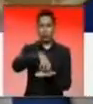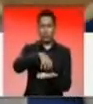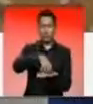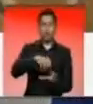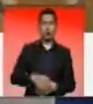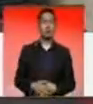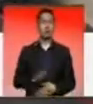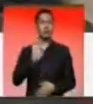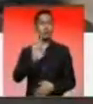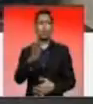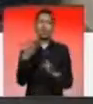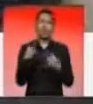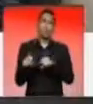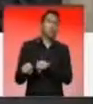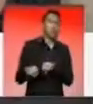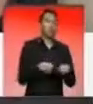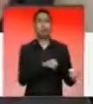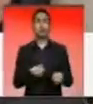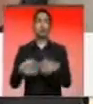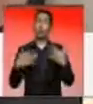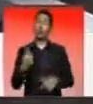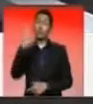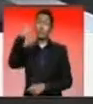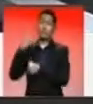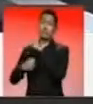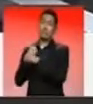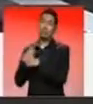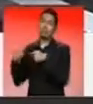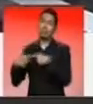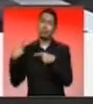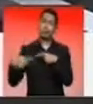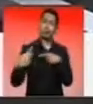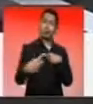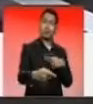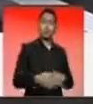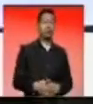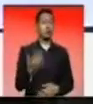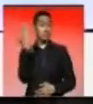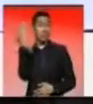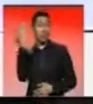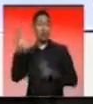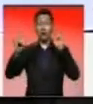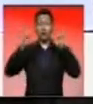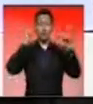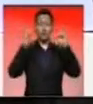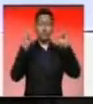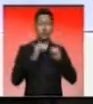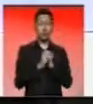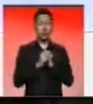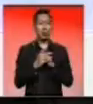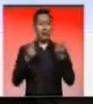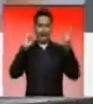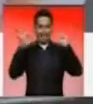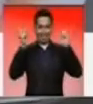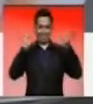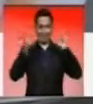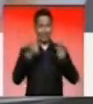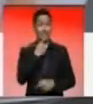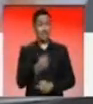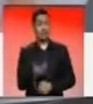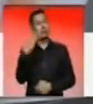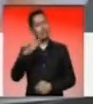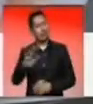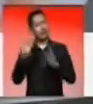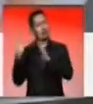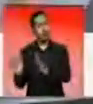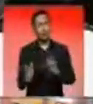golpeada por sismos desde el año anterior. El alcalde de Atacames, Byron Aparicio, dio a conocer que se encuentran preparados